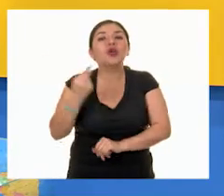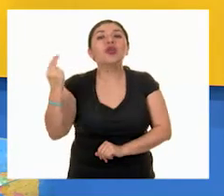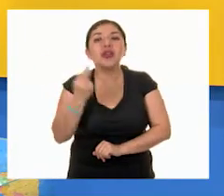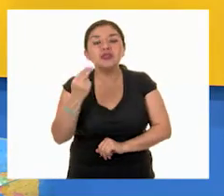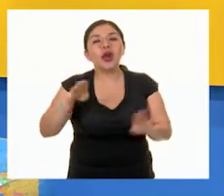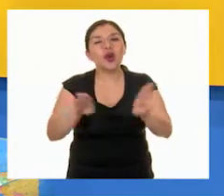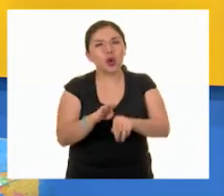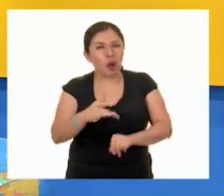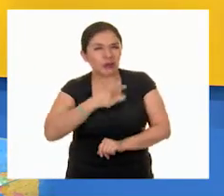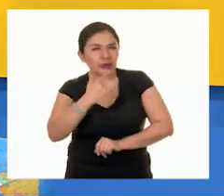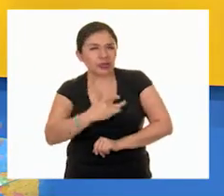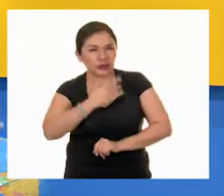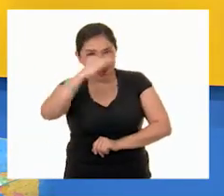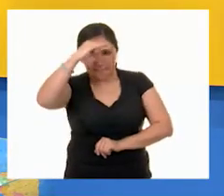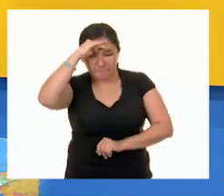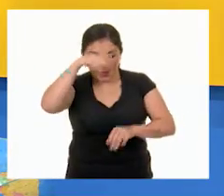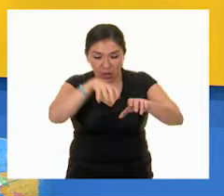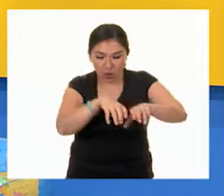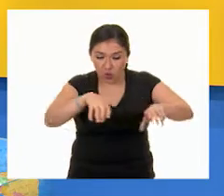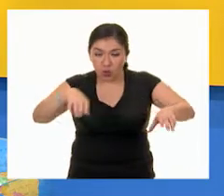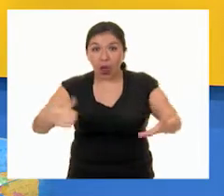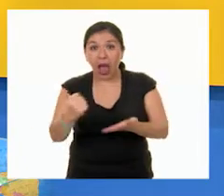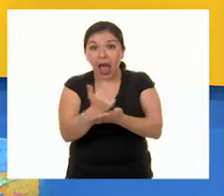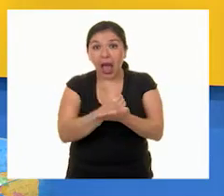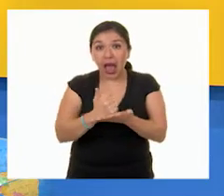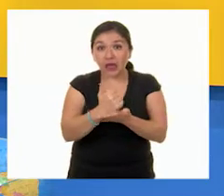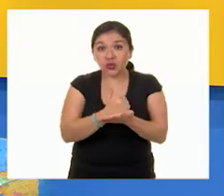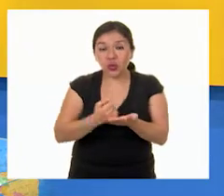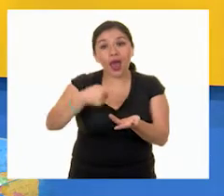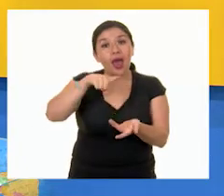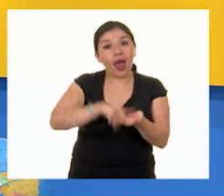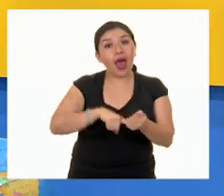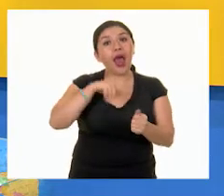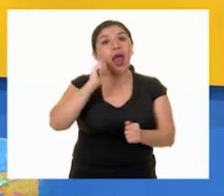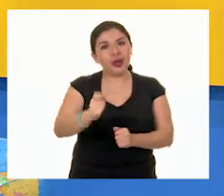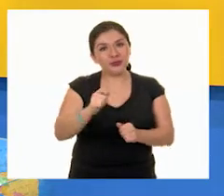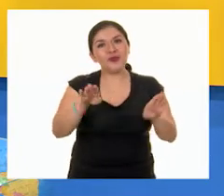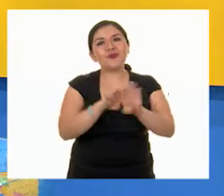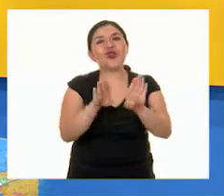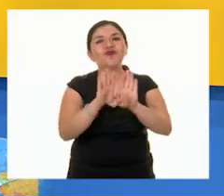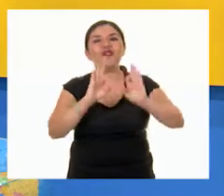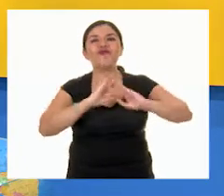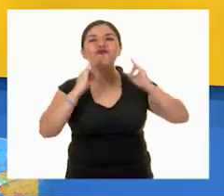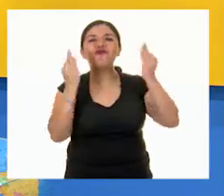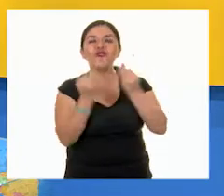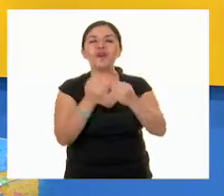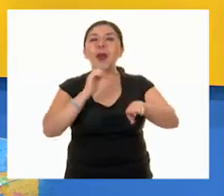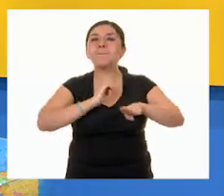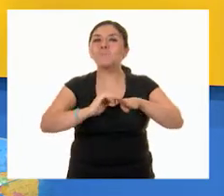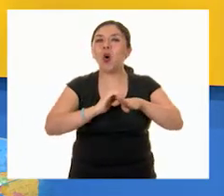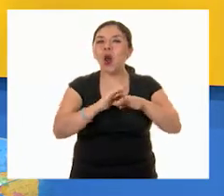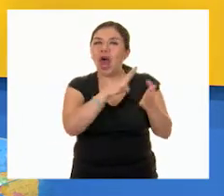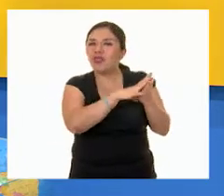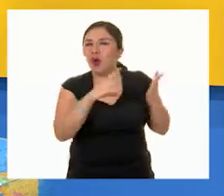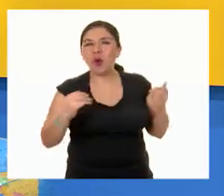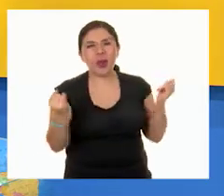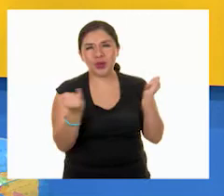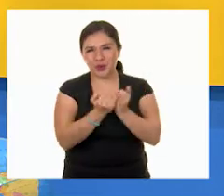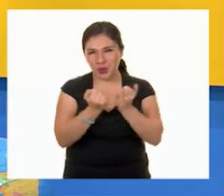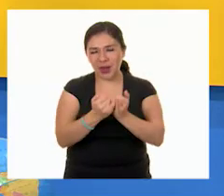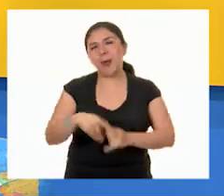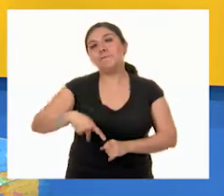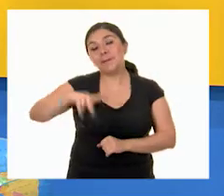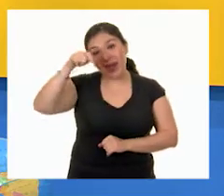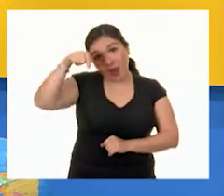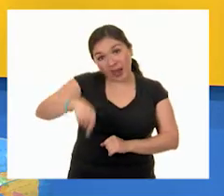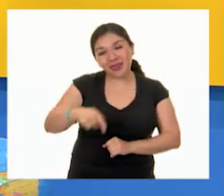necesitamos considerar que los cubos azules representan a los cubos que forman el prisma morado. Pero aquí vamos